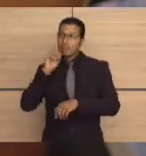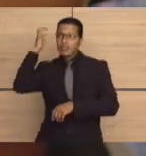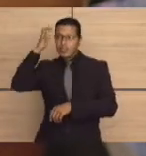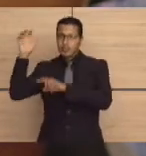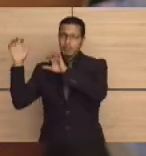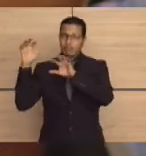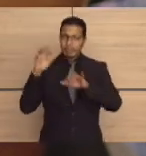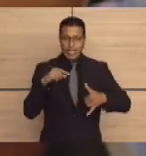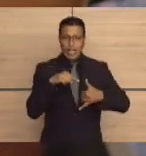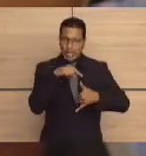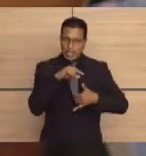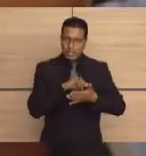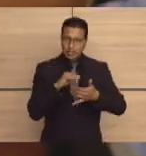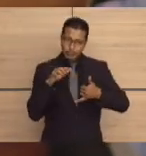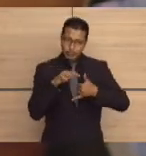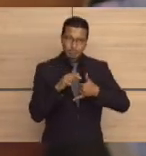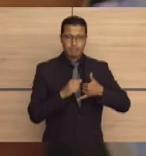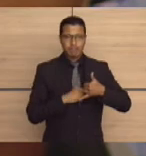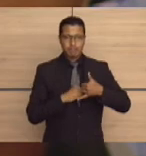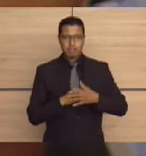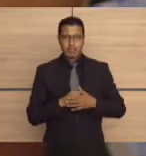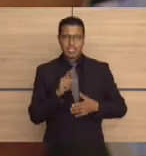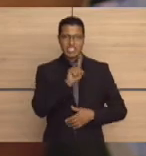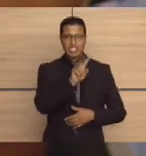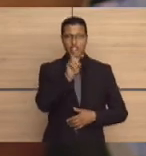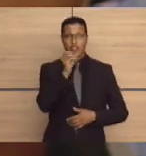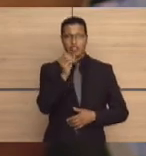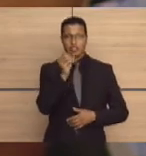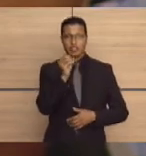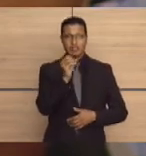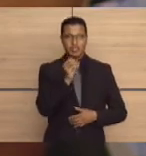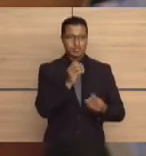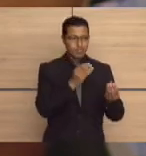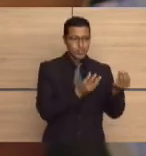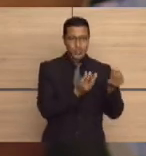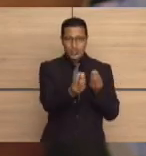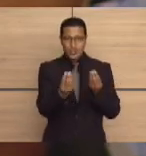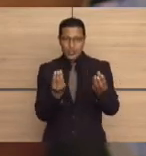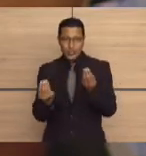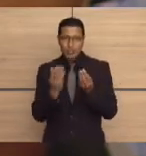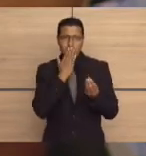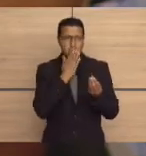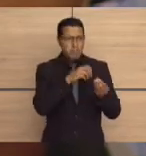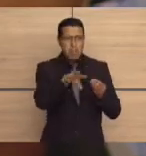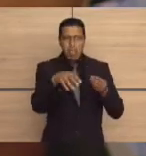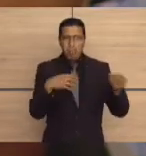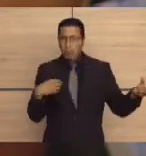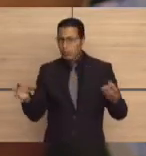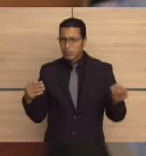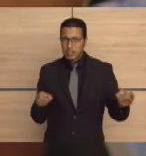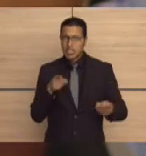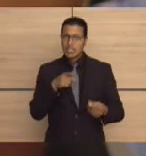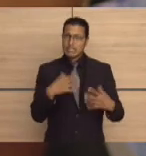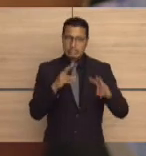europeos. 120 naciones indígenas dispersas por un territorio es algo apasionante para el estudio, para